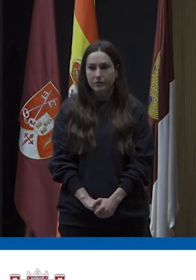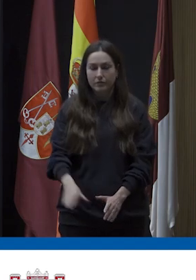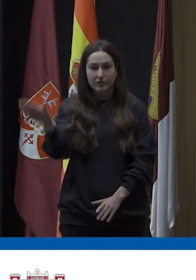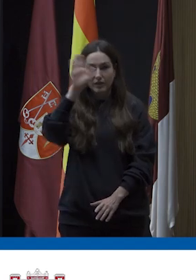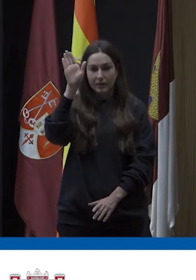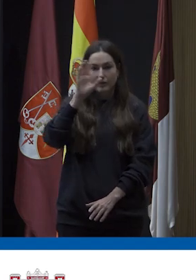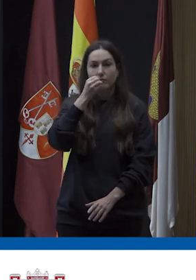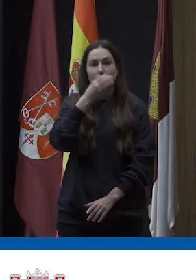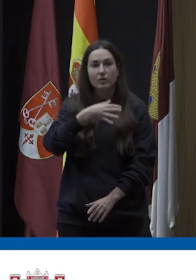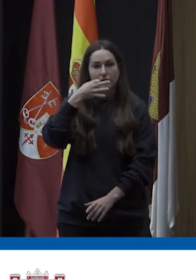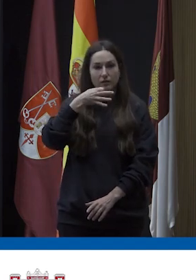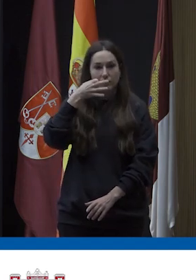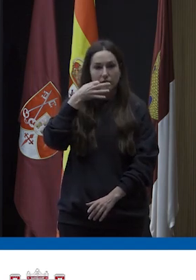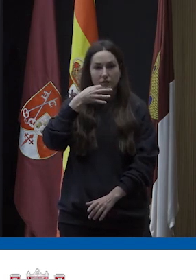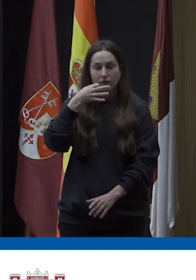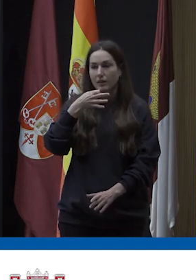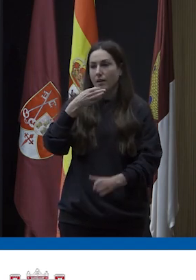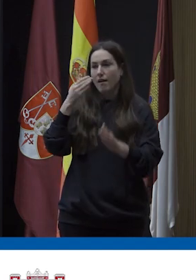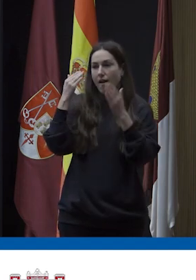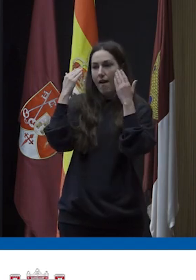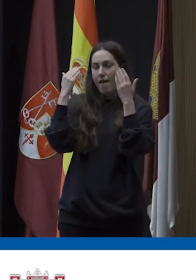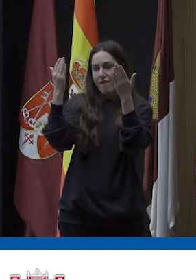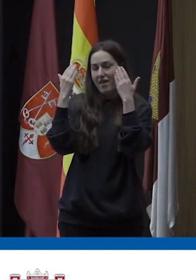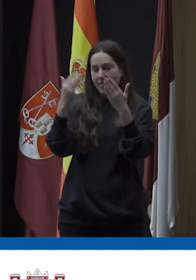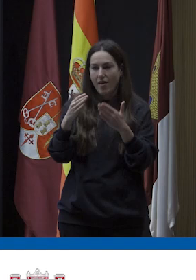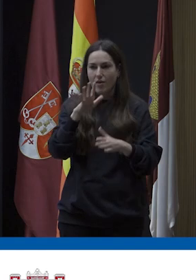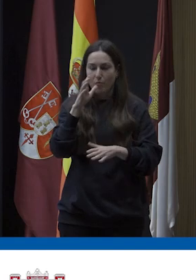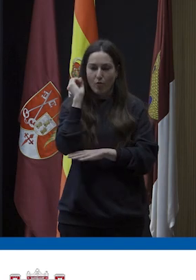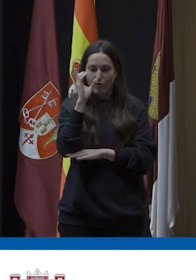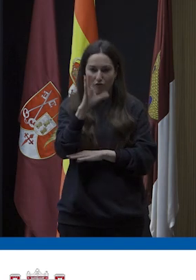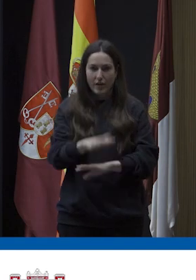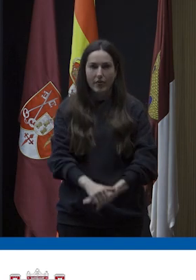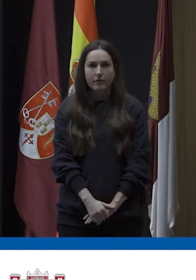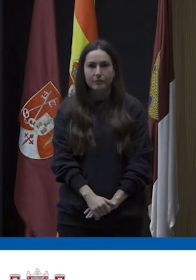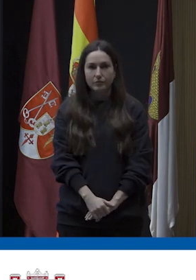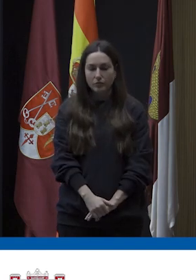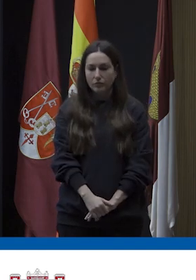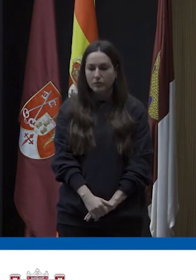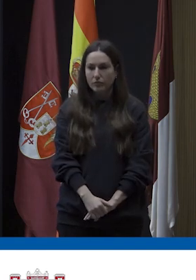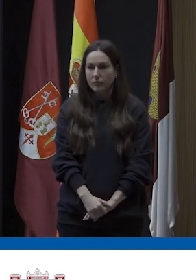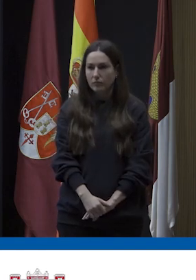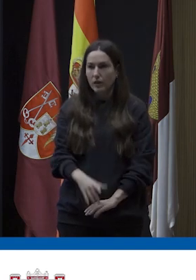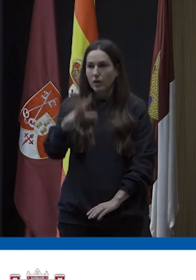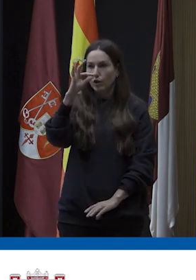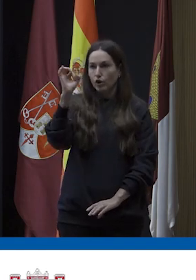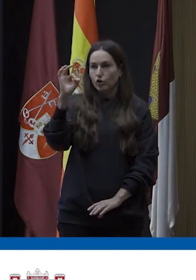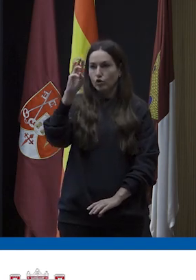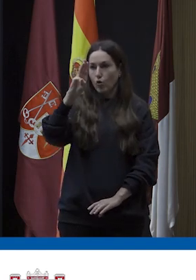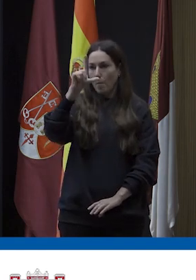Hola, buenas tardes. Bueno, en primer lugar, felicitarte por la conferencia. Quería preguntarte, en el caso de un soplo